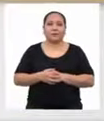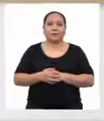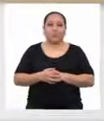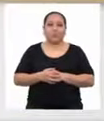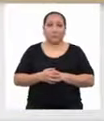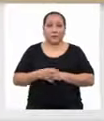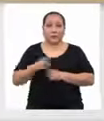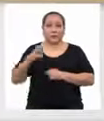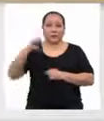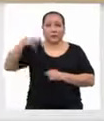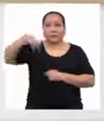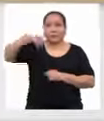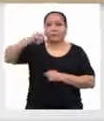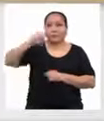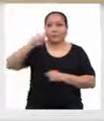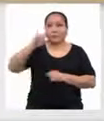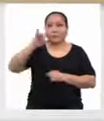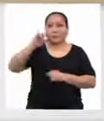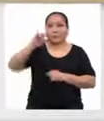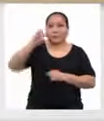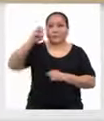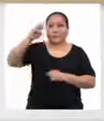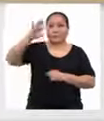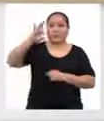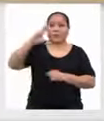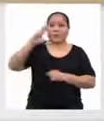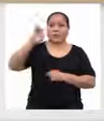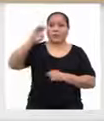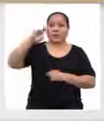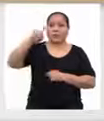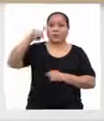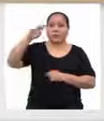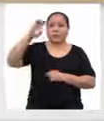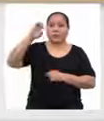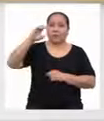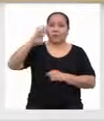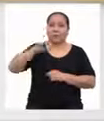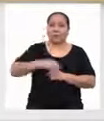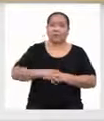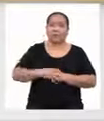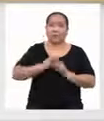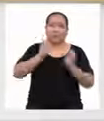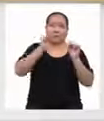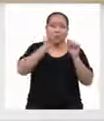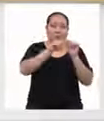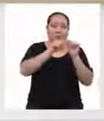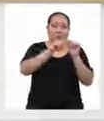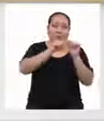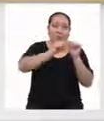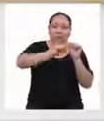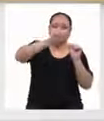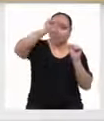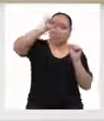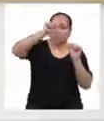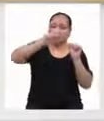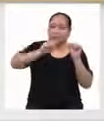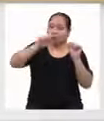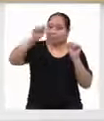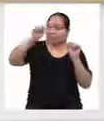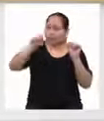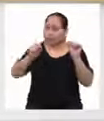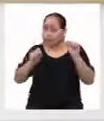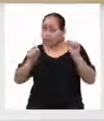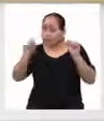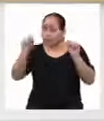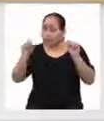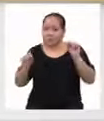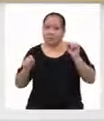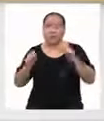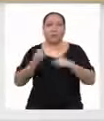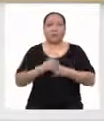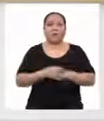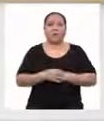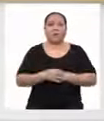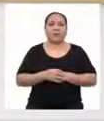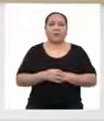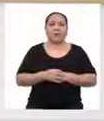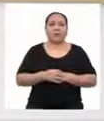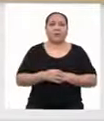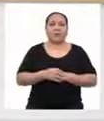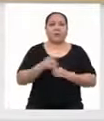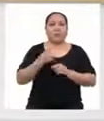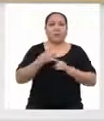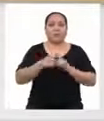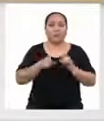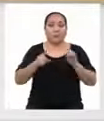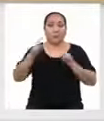El polígono de frecuencia es realizado uniendo los puntos de mayor altura de estas columnas, pero